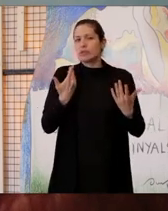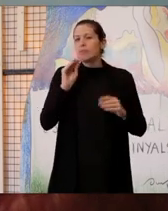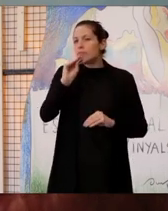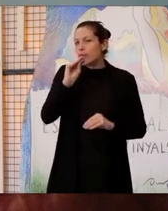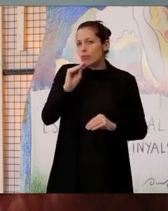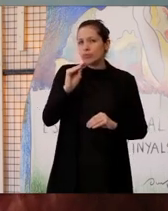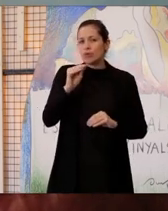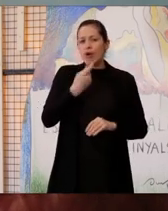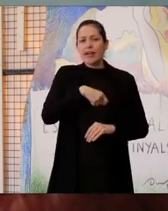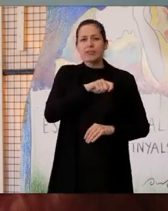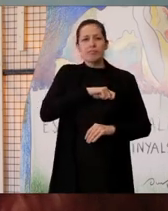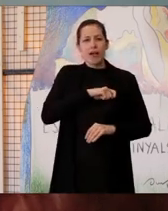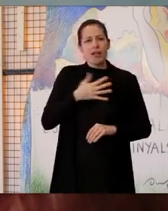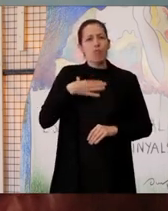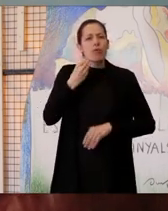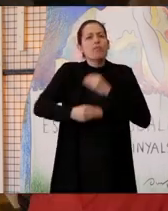esto sea efectivo